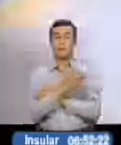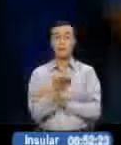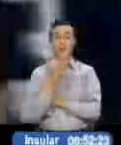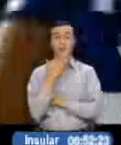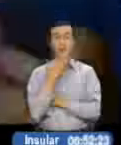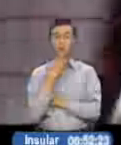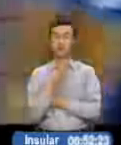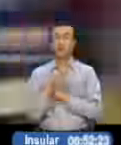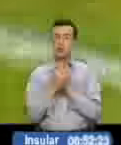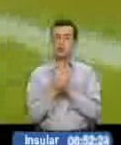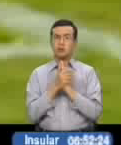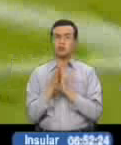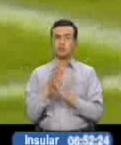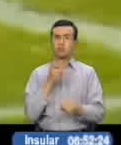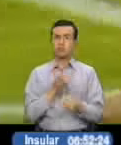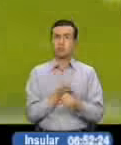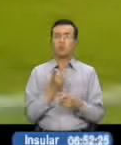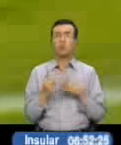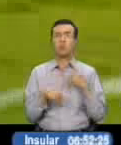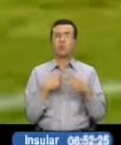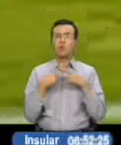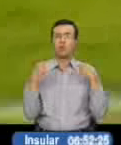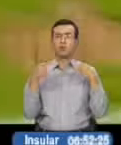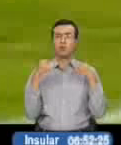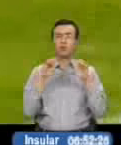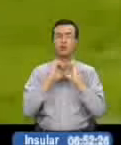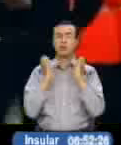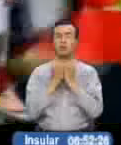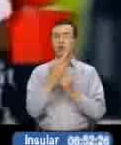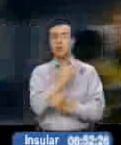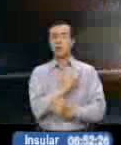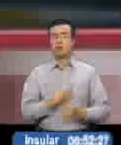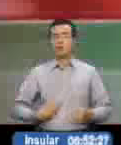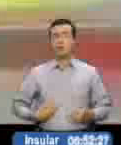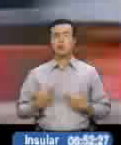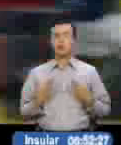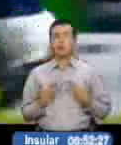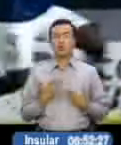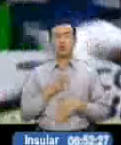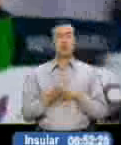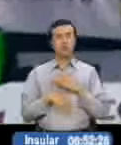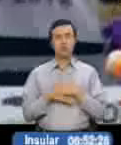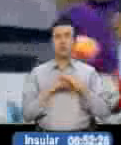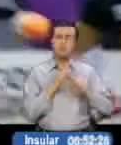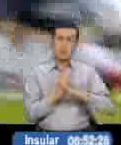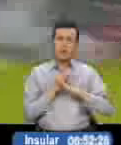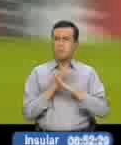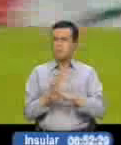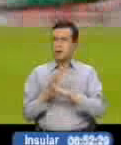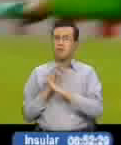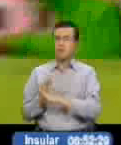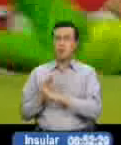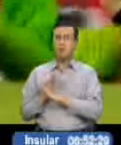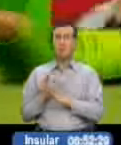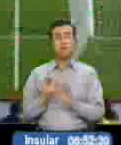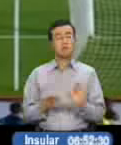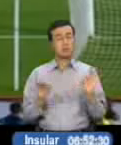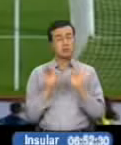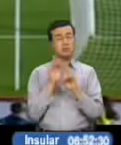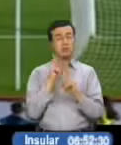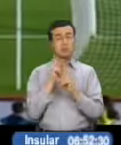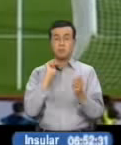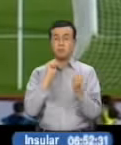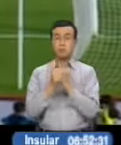sus condiciones y su carácter en el cotejo en el Monumental ante River Plate, donde sacó prácticamente todo y también fue pieza fundamental